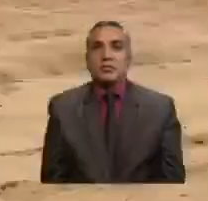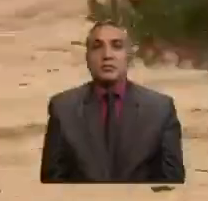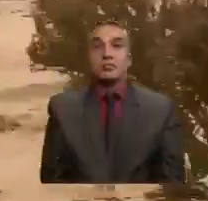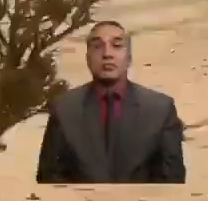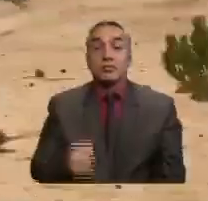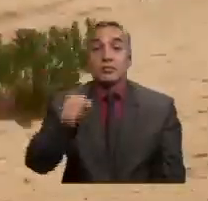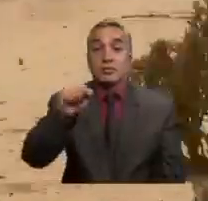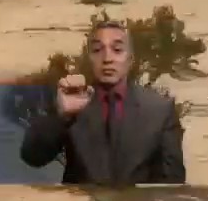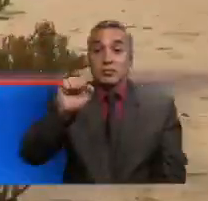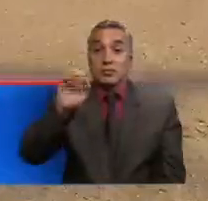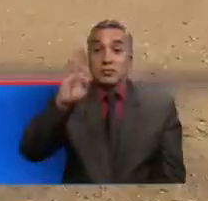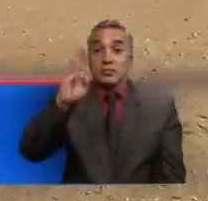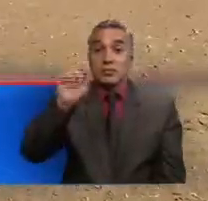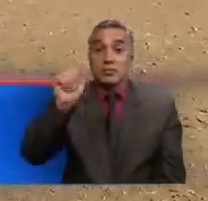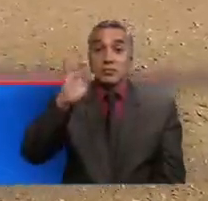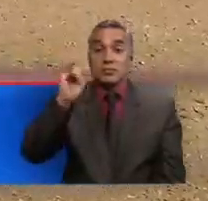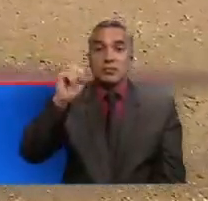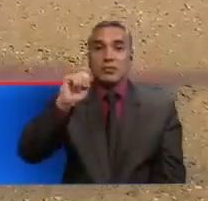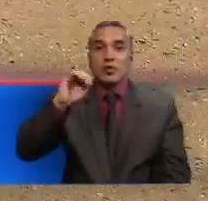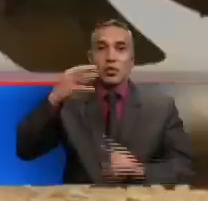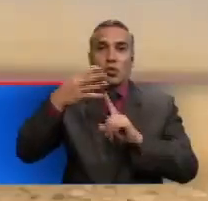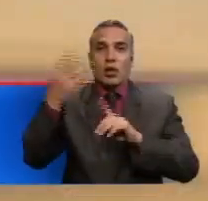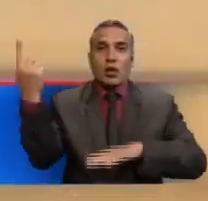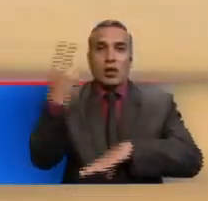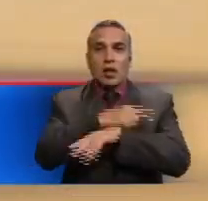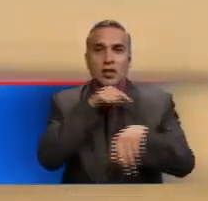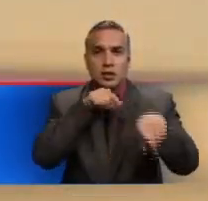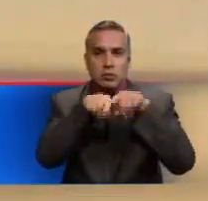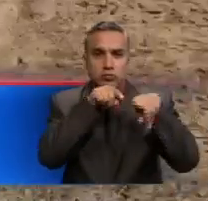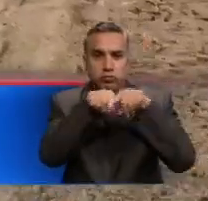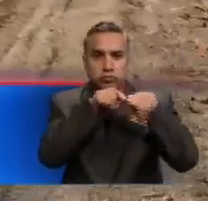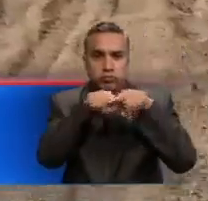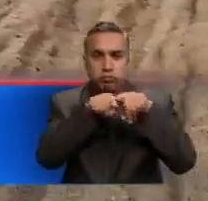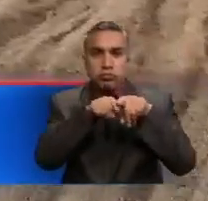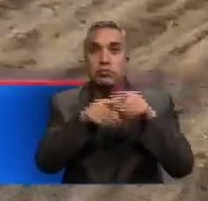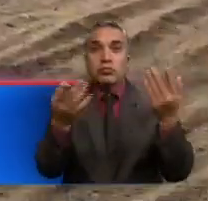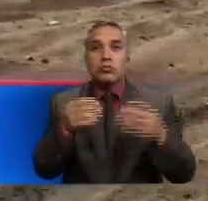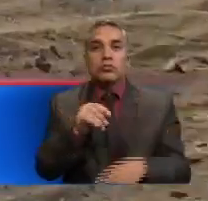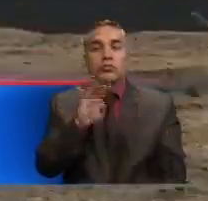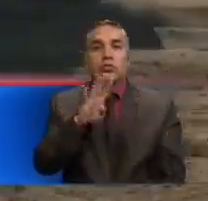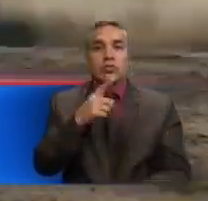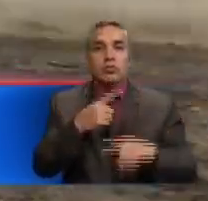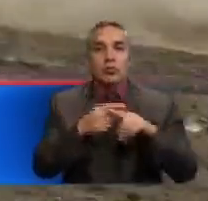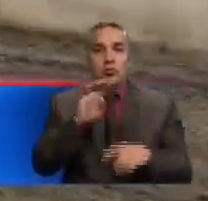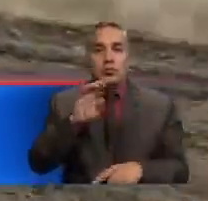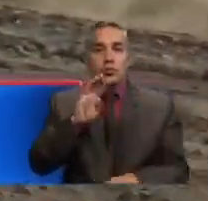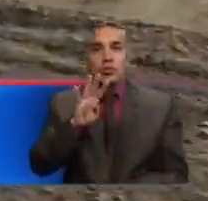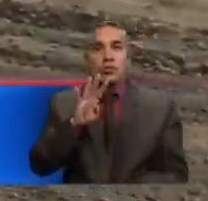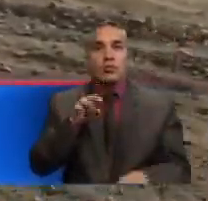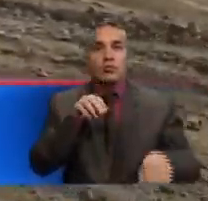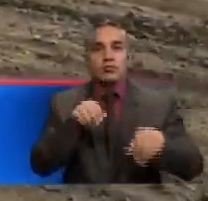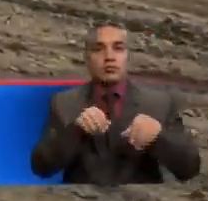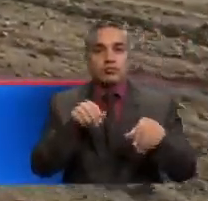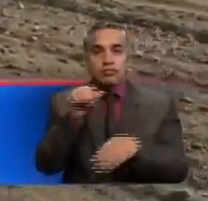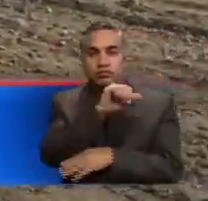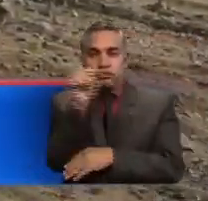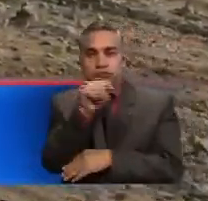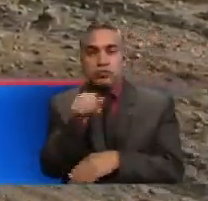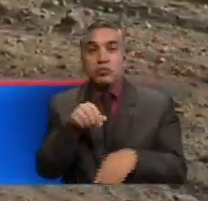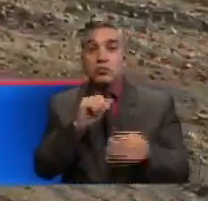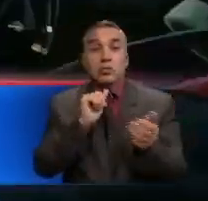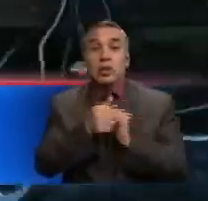Sebastián Guayasemín cumple el cuarto día de competencia en el Rally Dakar 2023, con un recorrido